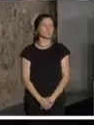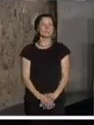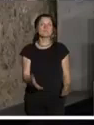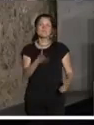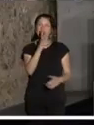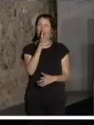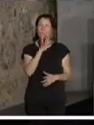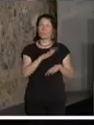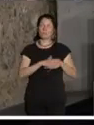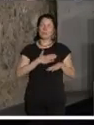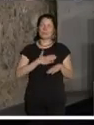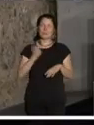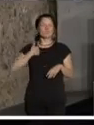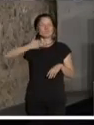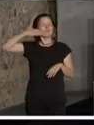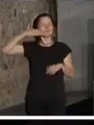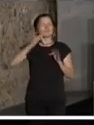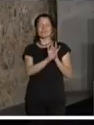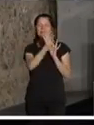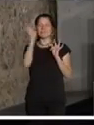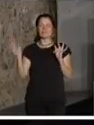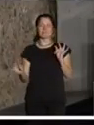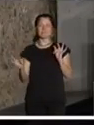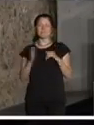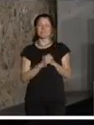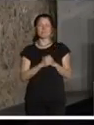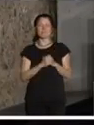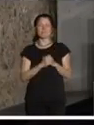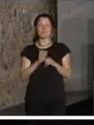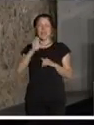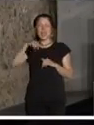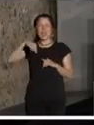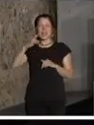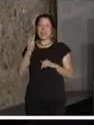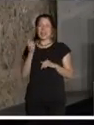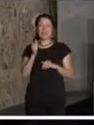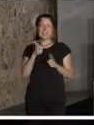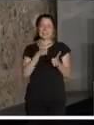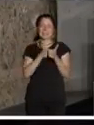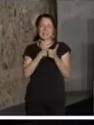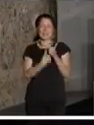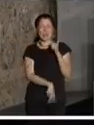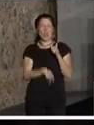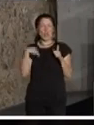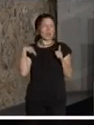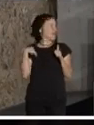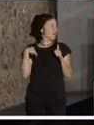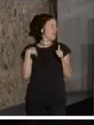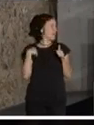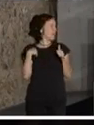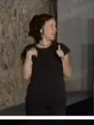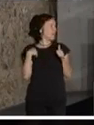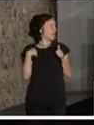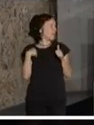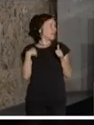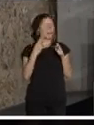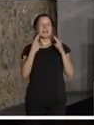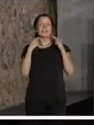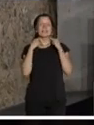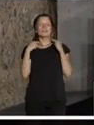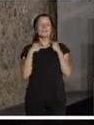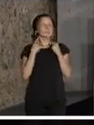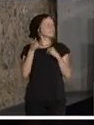y ahora para mí es un honor darle paso a Enrique Santiago que no solo es el secretario general del pc y diputado